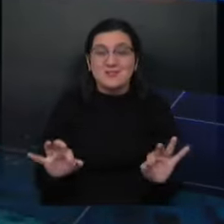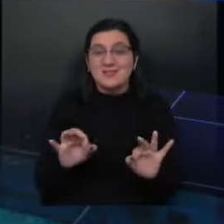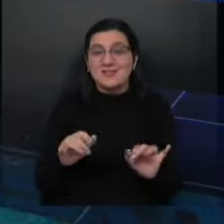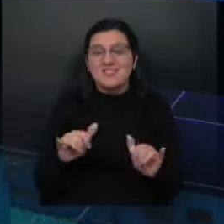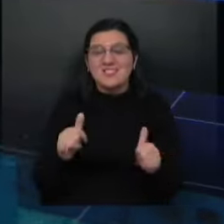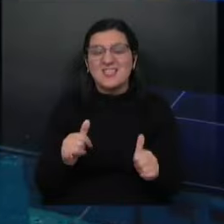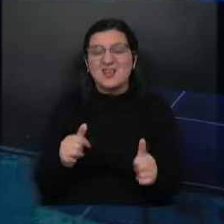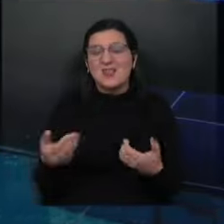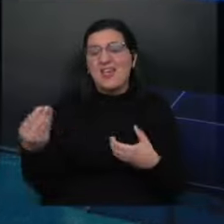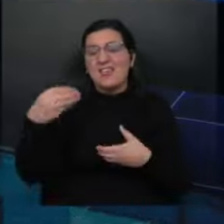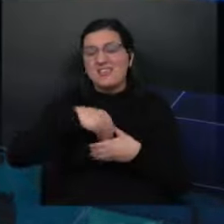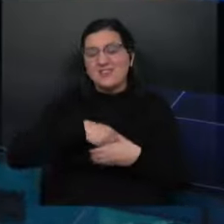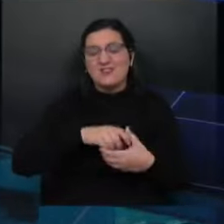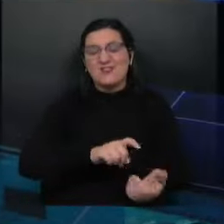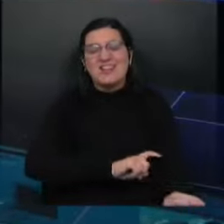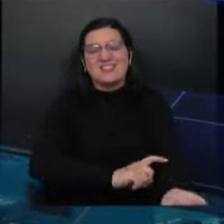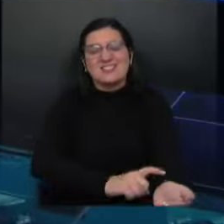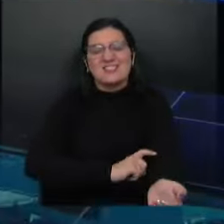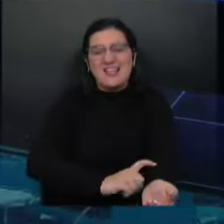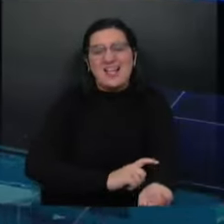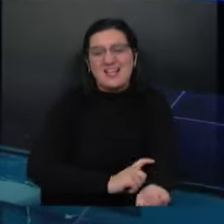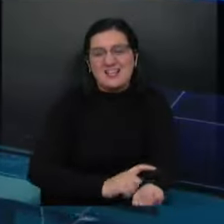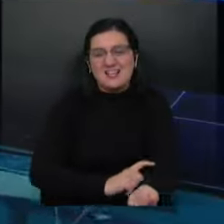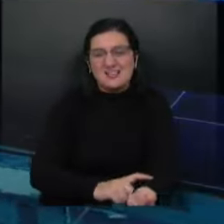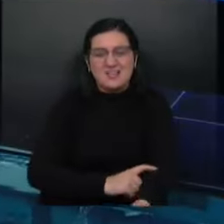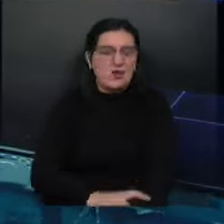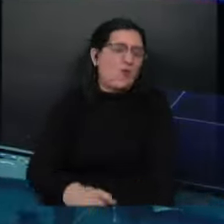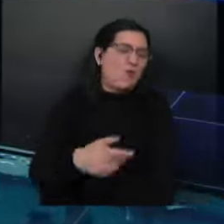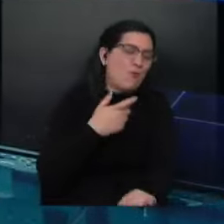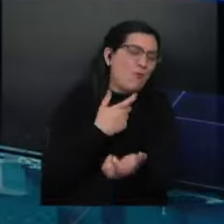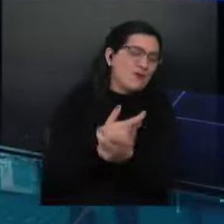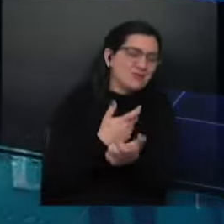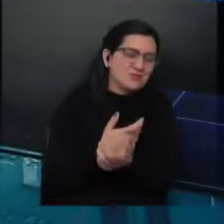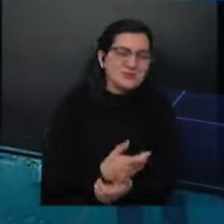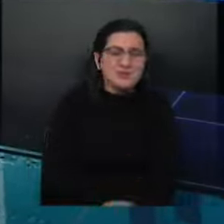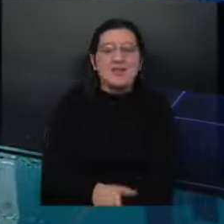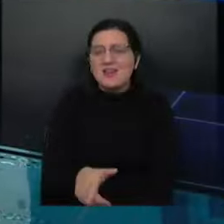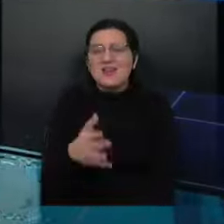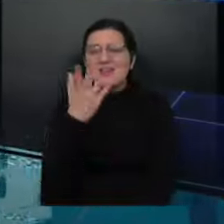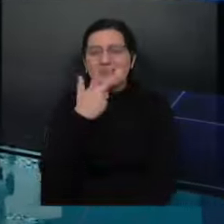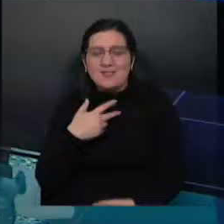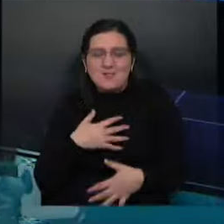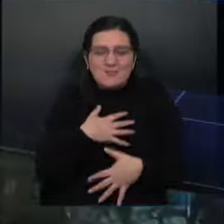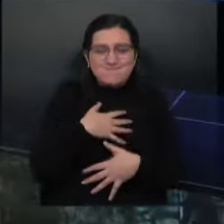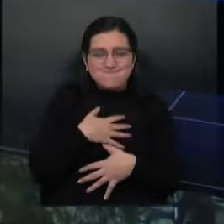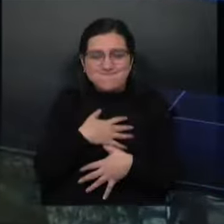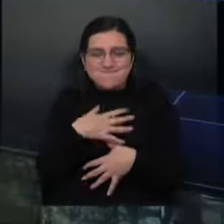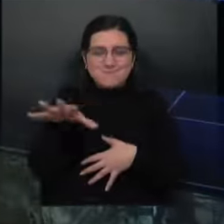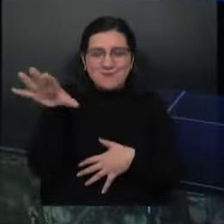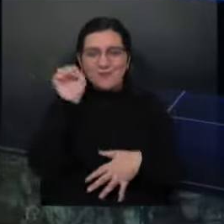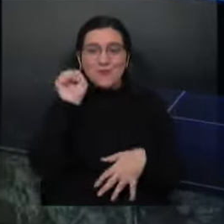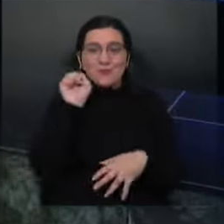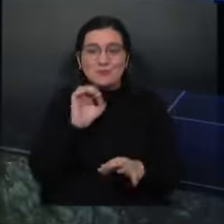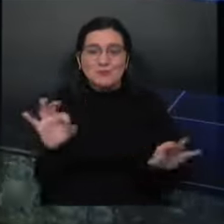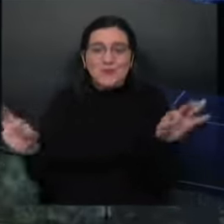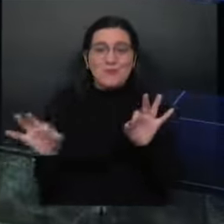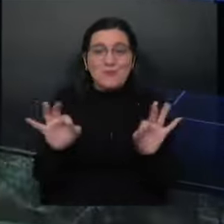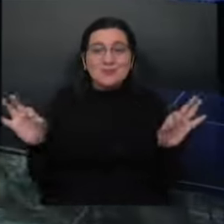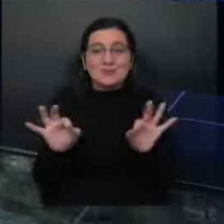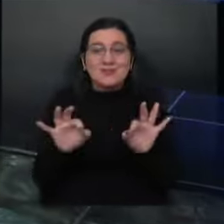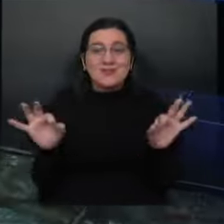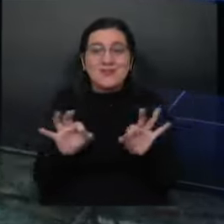sangre en las venas en la carne y los huesos él no puede resistirse a mover su cuerpo cuando siente ese tipo de música señores y